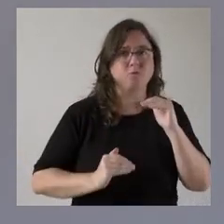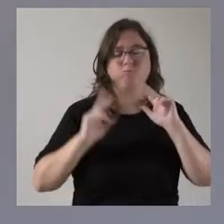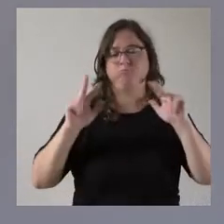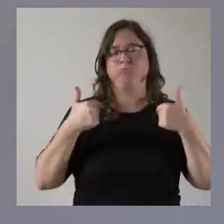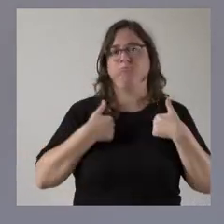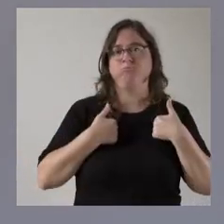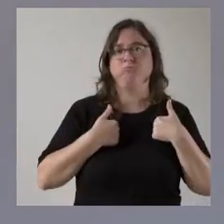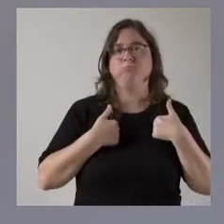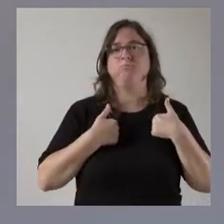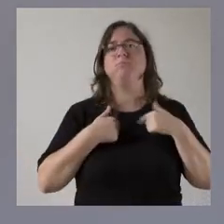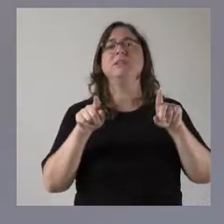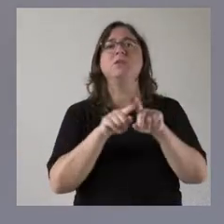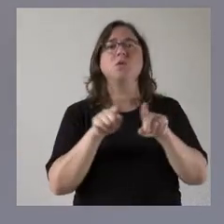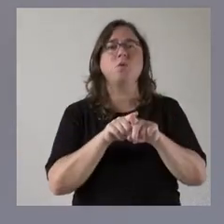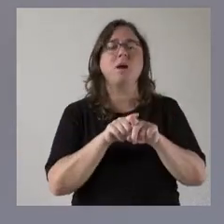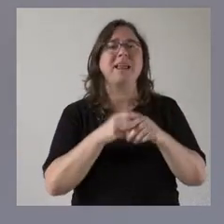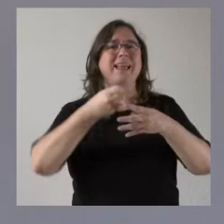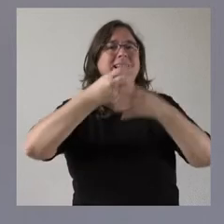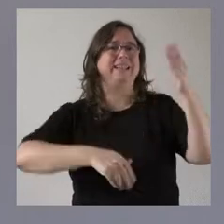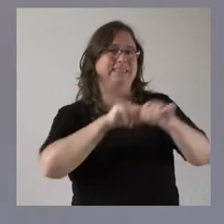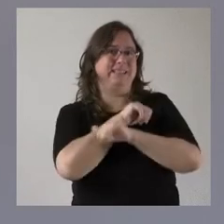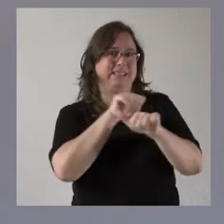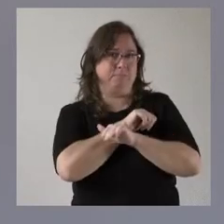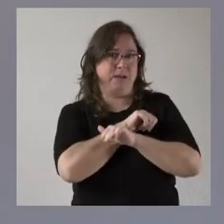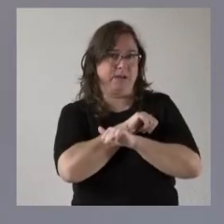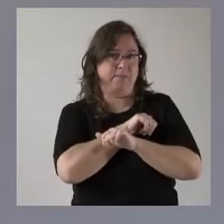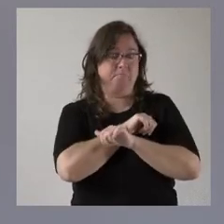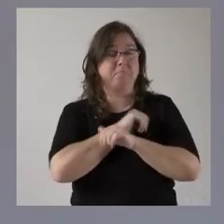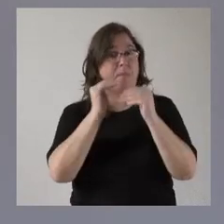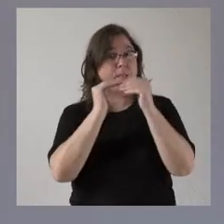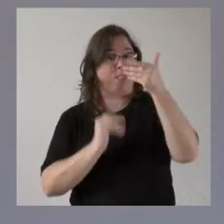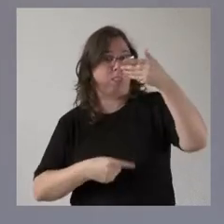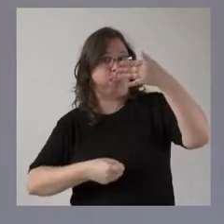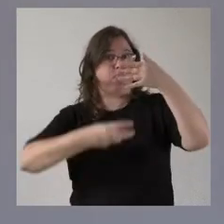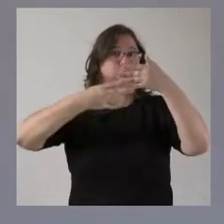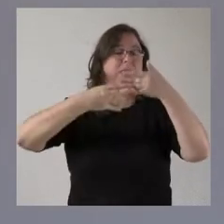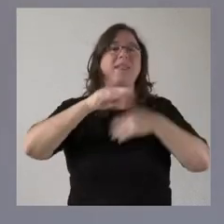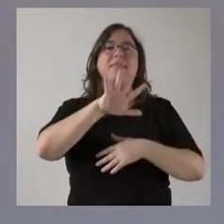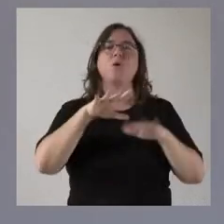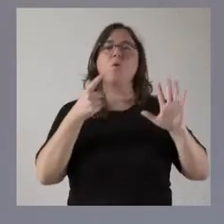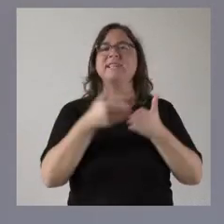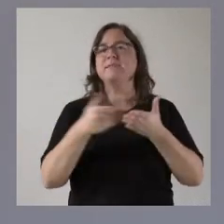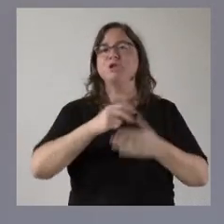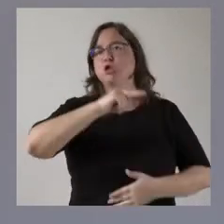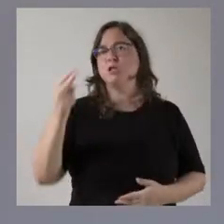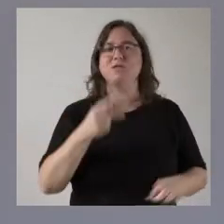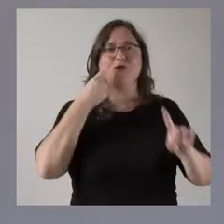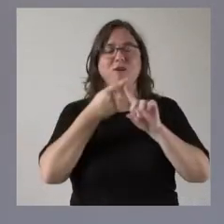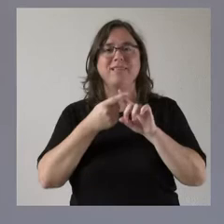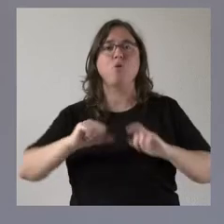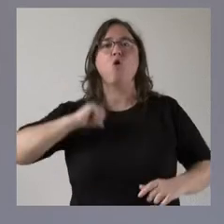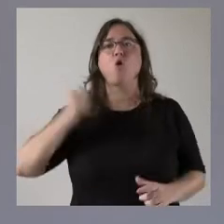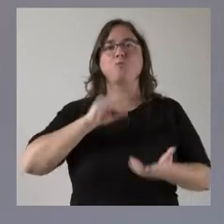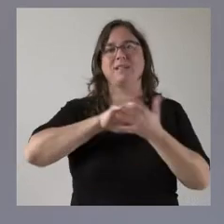la reducción de realistas de espera en nuestra comunidad Autónoma 56 millones de euros de inversión para modernizar los hospitales de